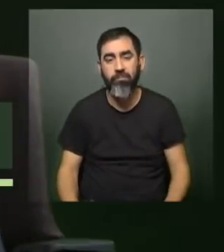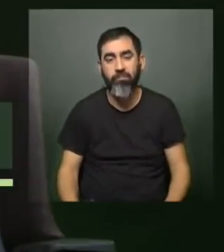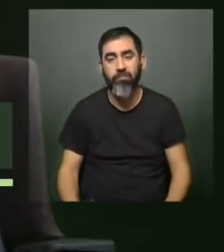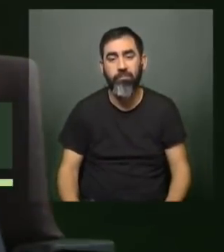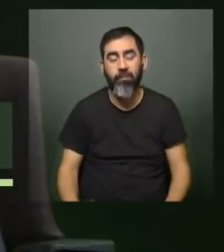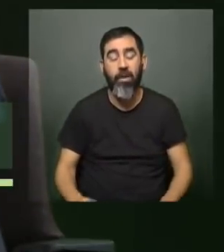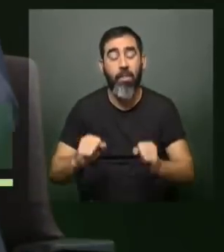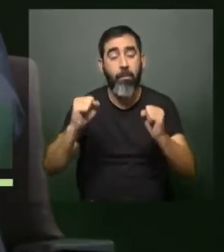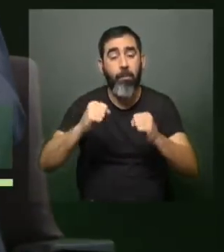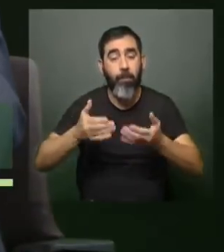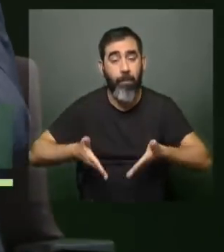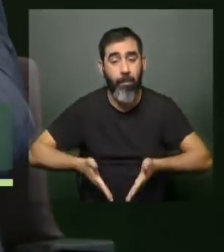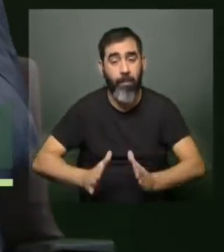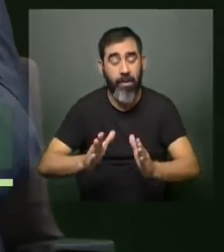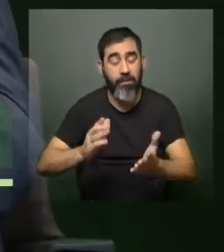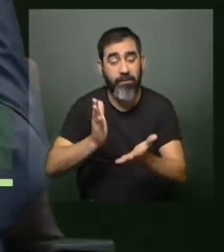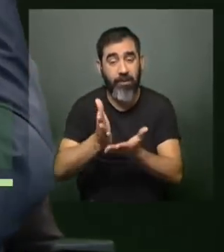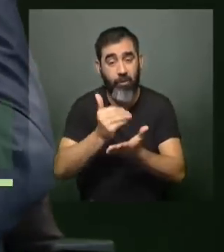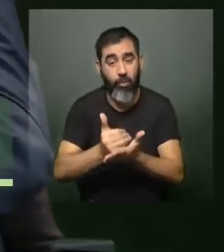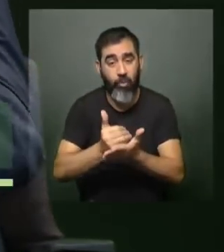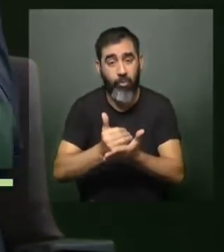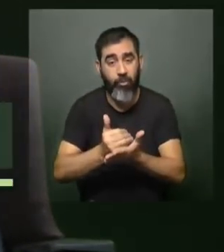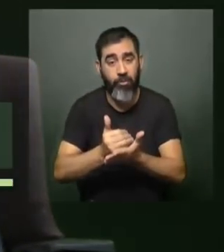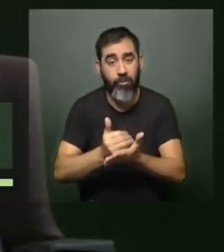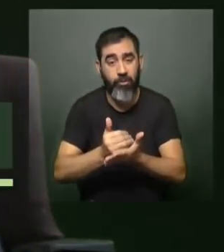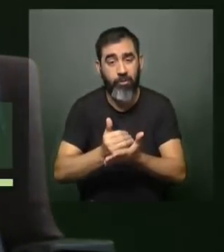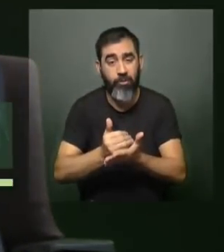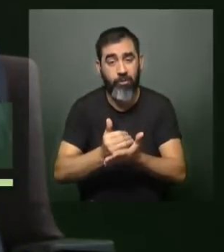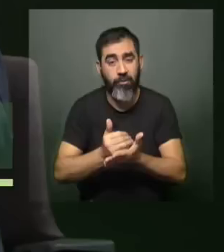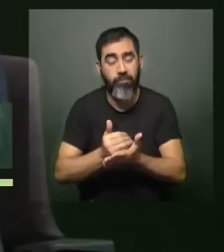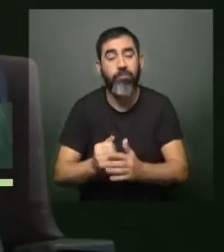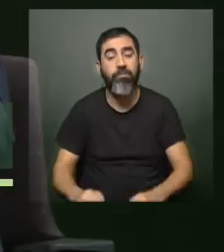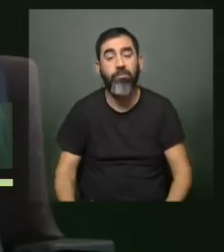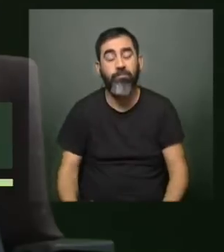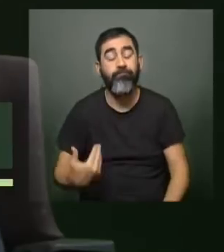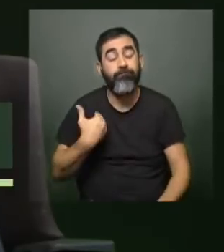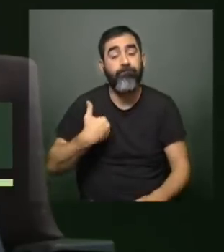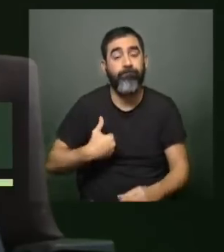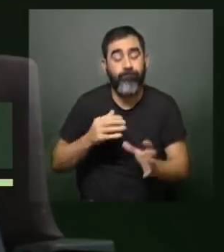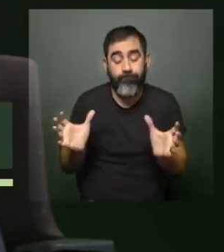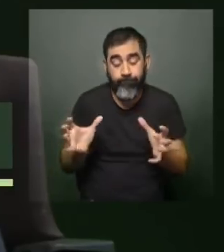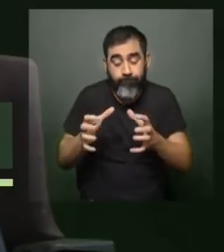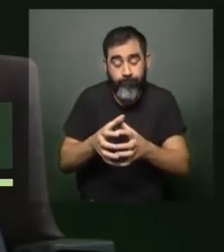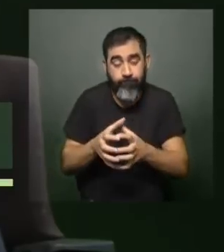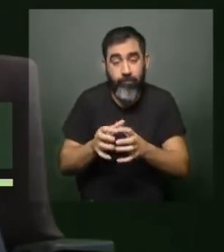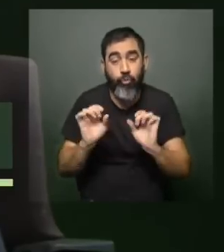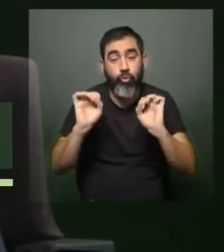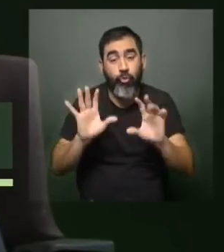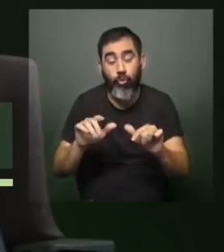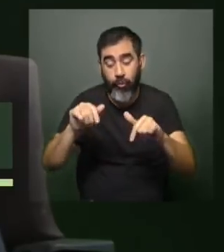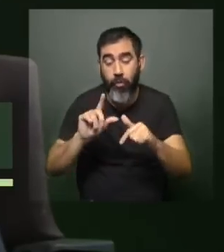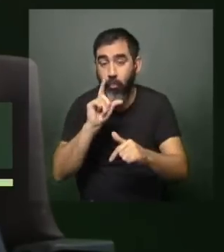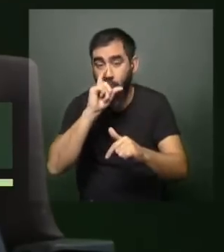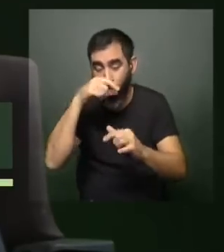sos San lucero oriundo de paisandú uno tiene Lamentablemente a centralizar solamente en